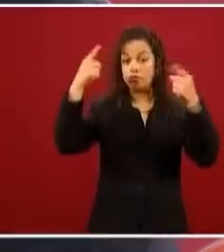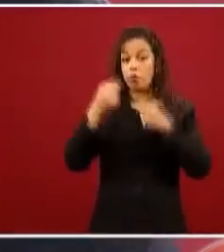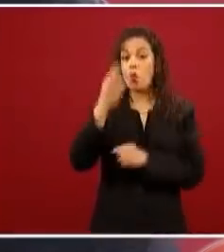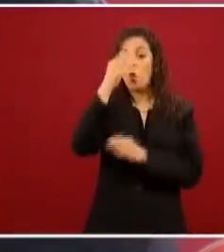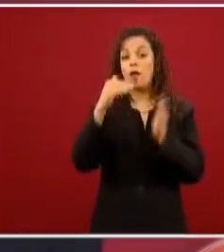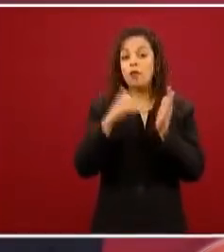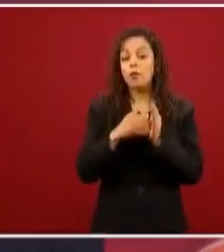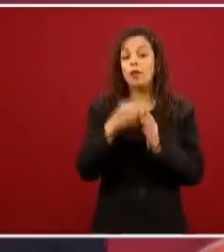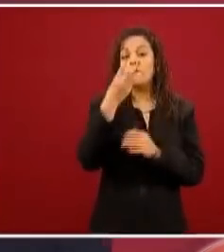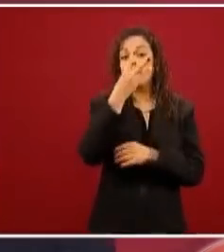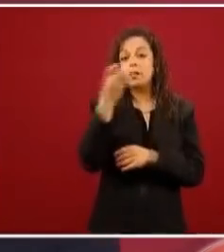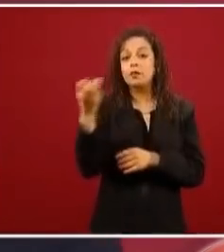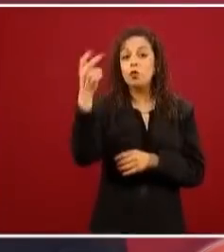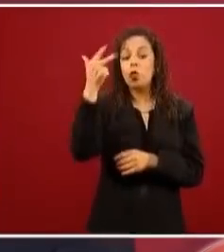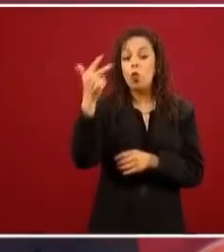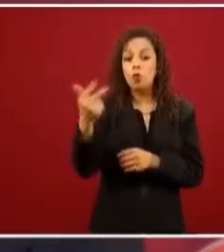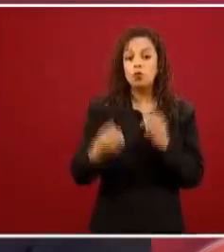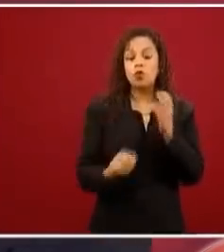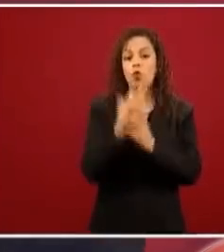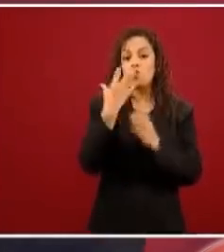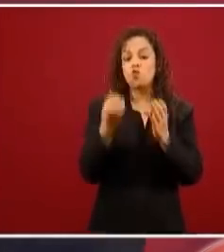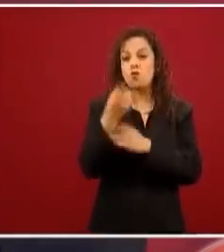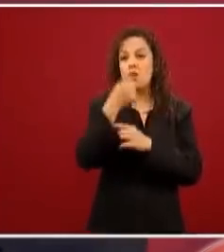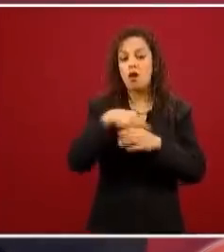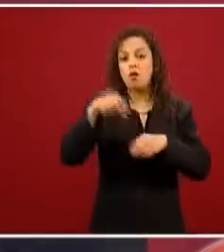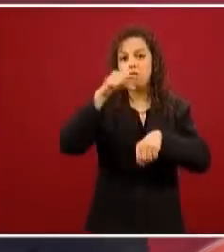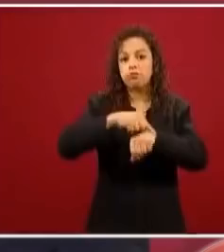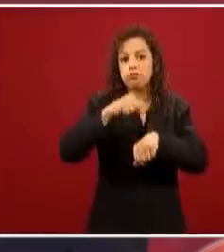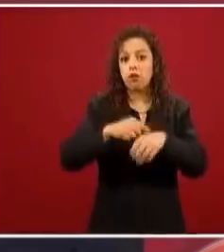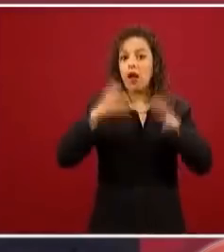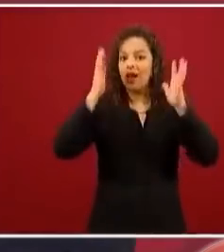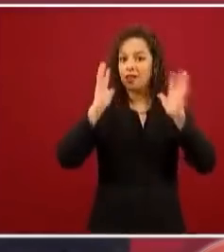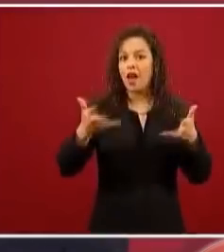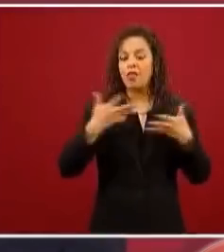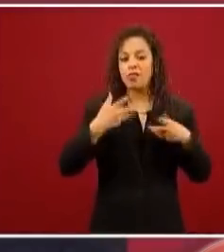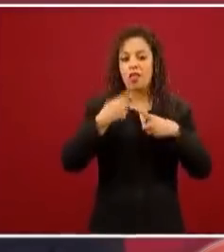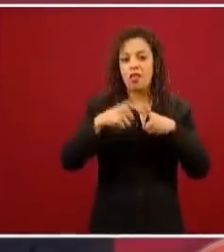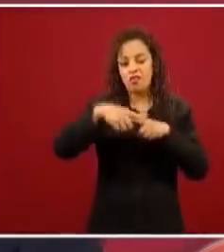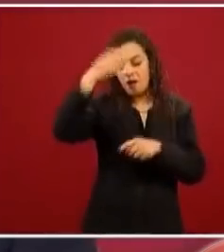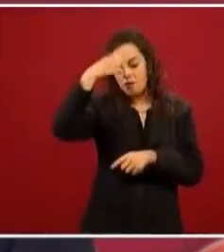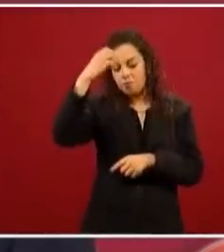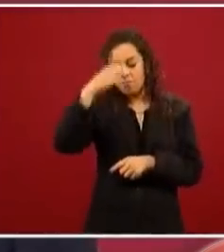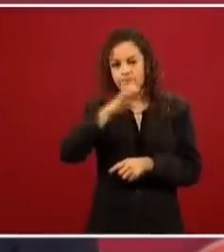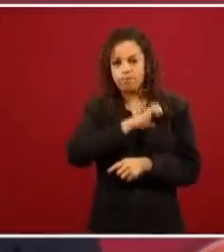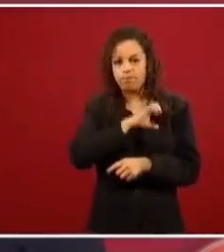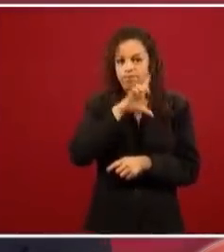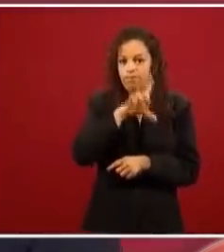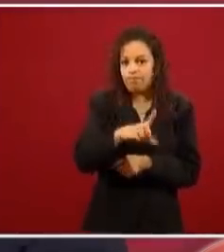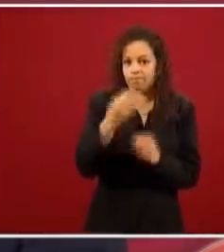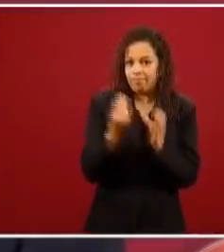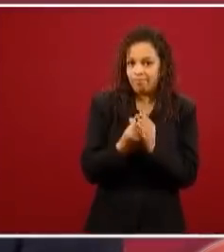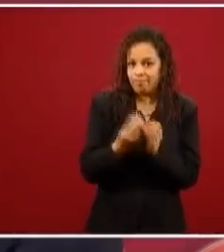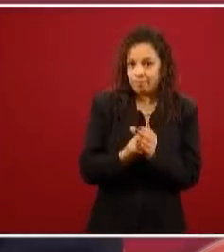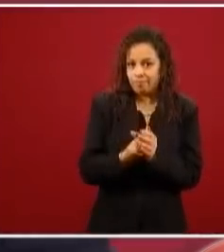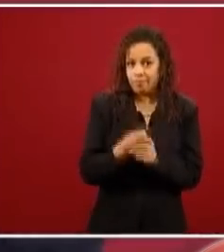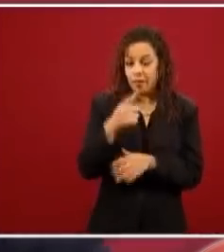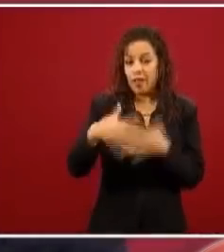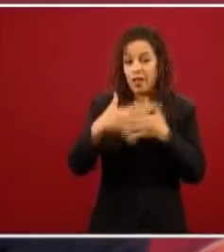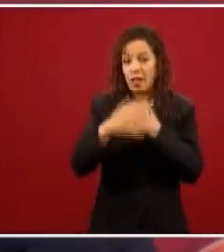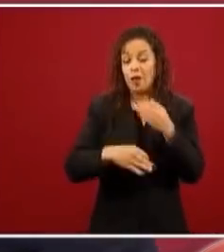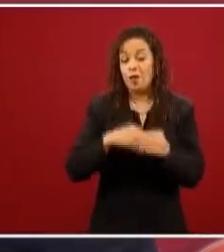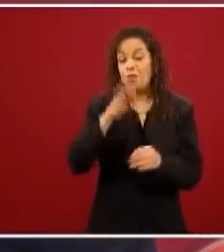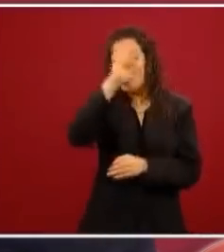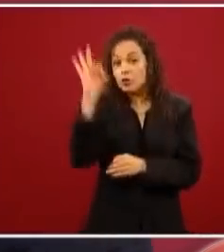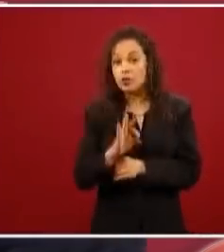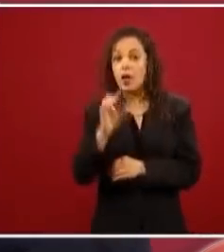4,308 nuevos médicos ya especialistas. Es 15% adicional. ¿Cuál es